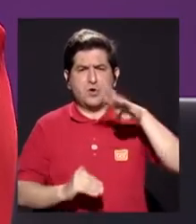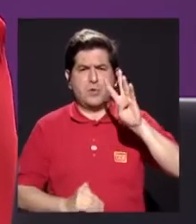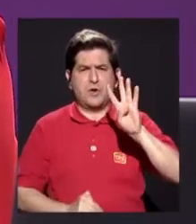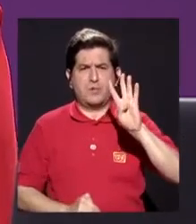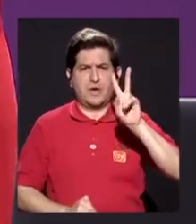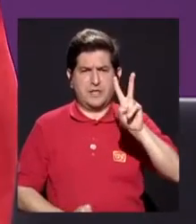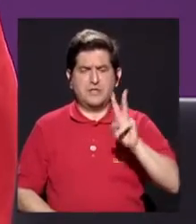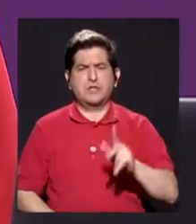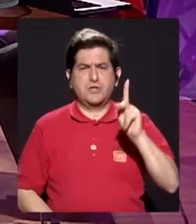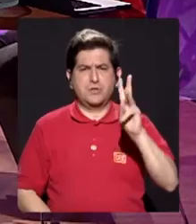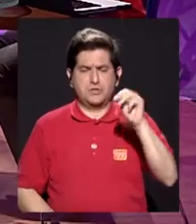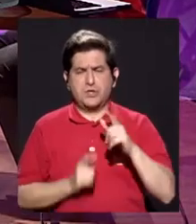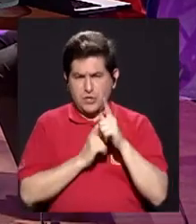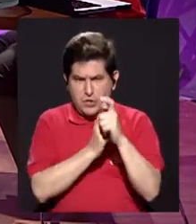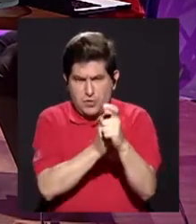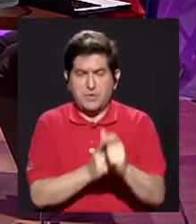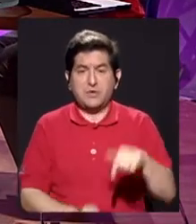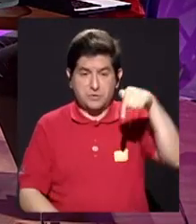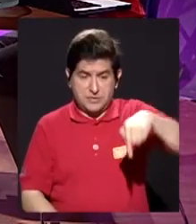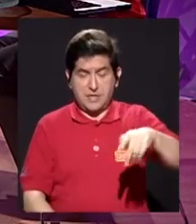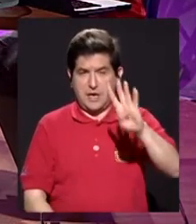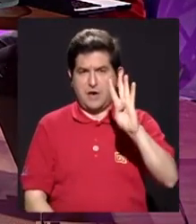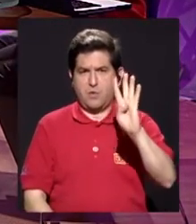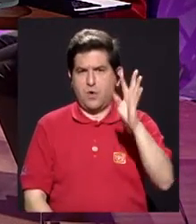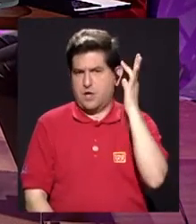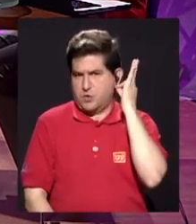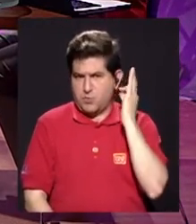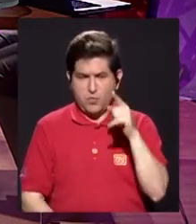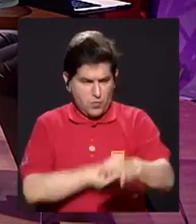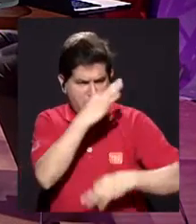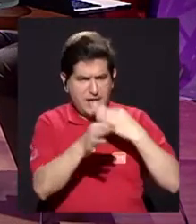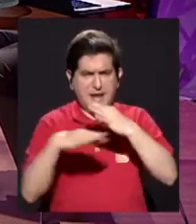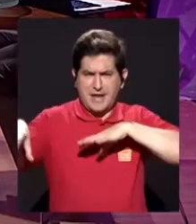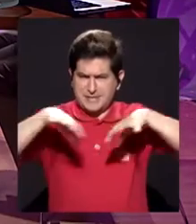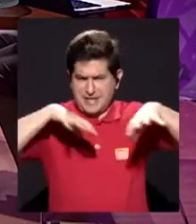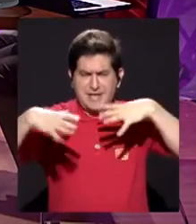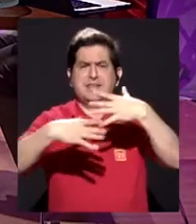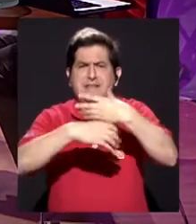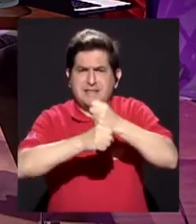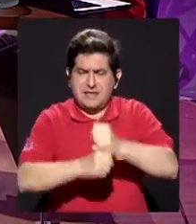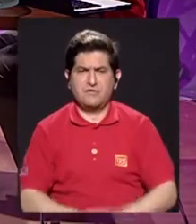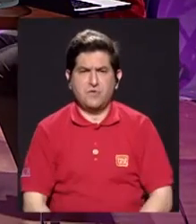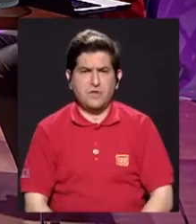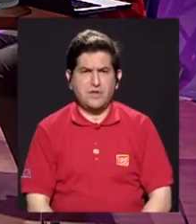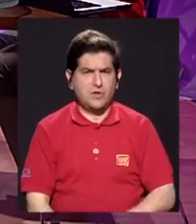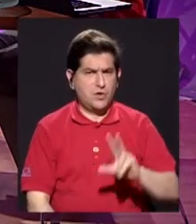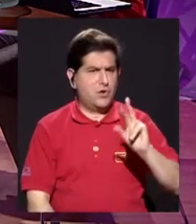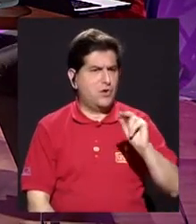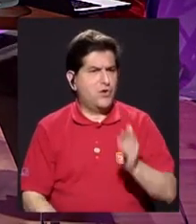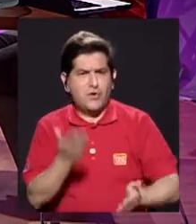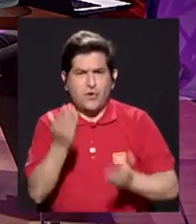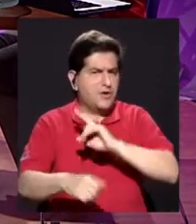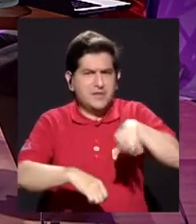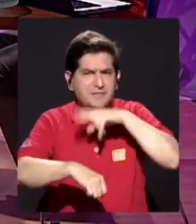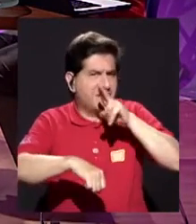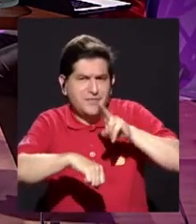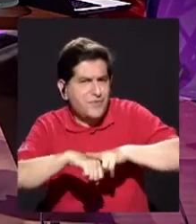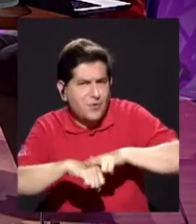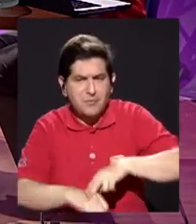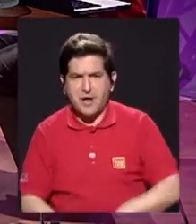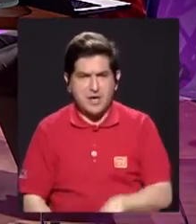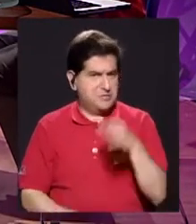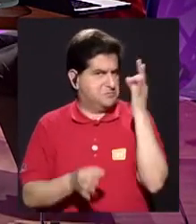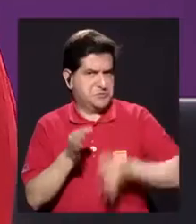motiva a estas cuatro mujeres que están hoy aquí conmigo a hacer ese tipo de actividades que no son actividades así como muy comunes ni muy